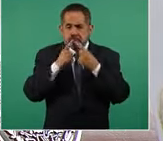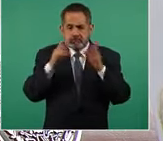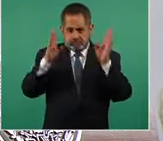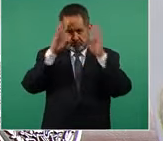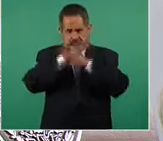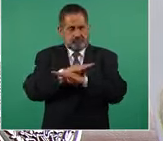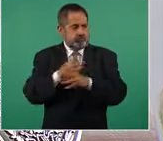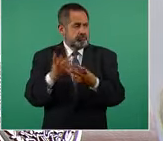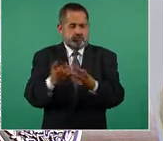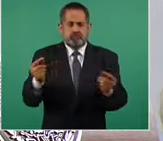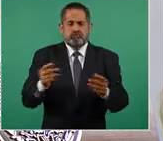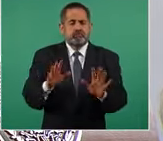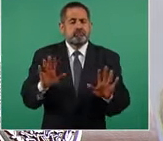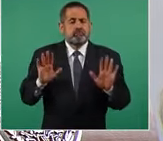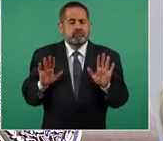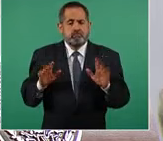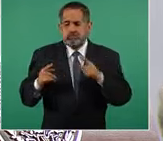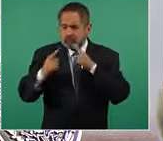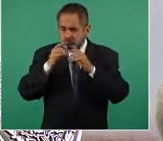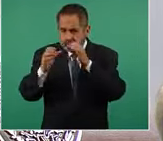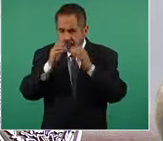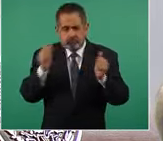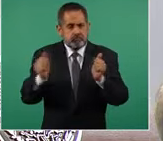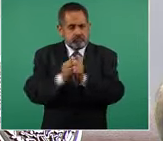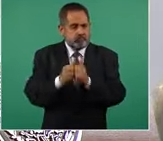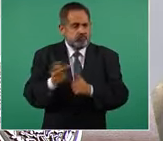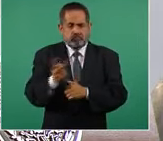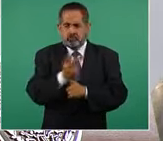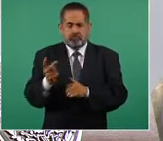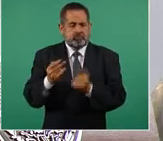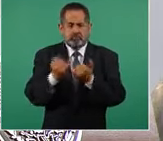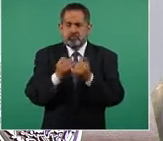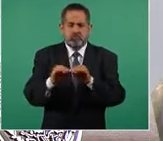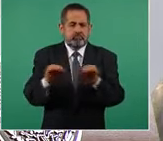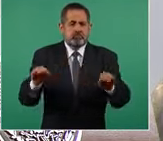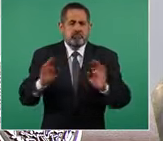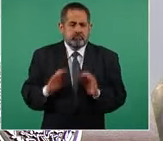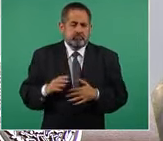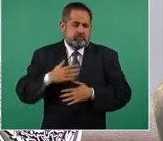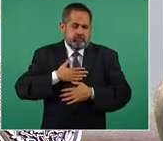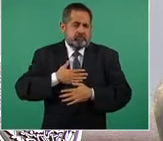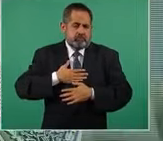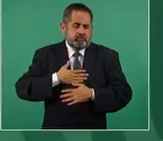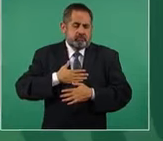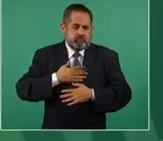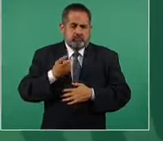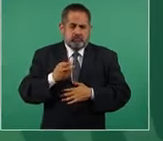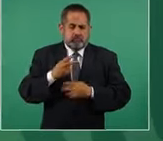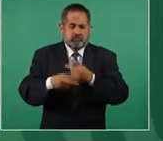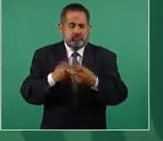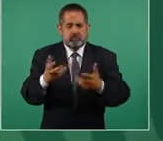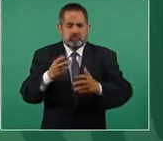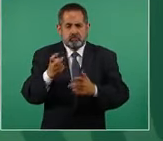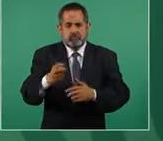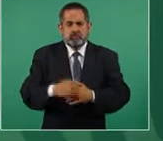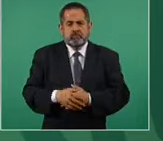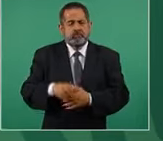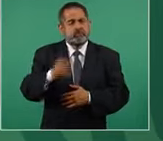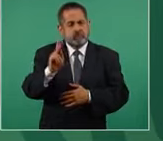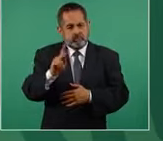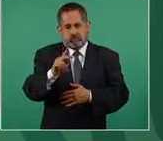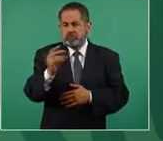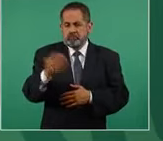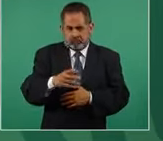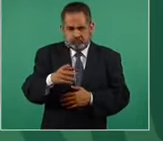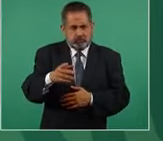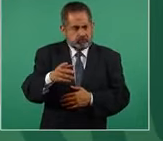y resolver mediante el diálogo, con compromisos, y eso es lo que estamos haciendo. Perfecto. Pero de